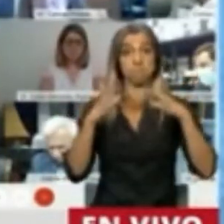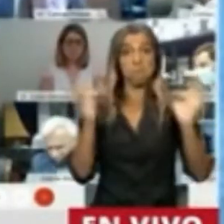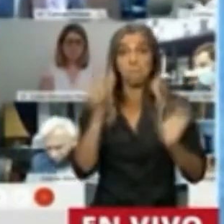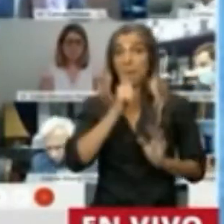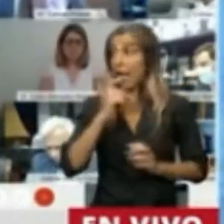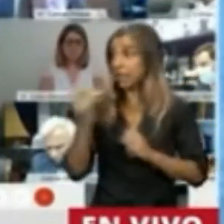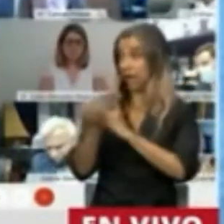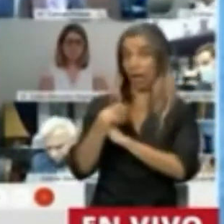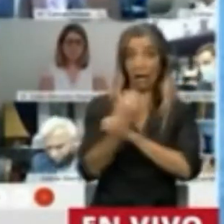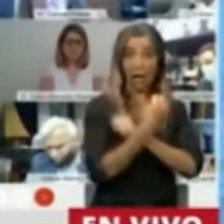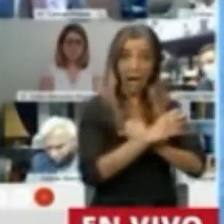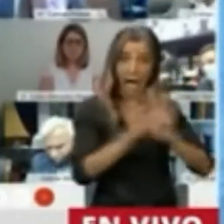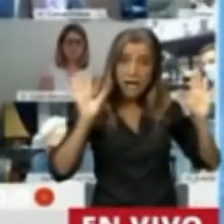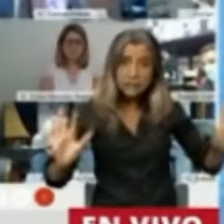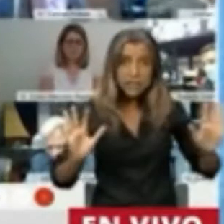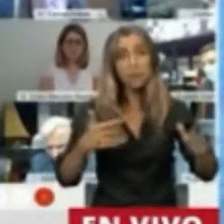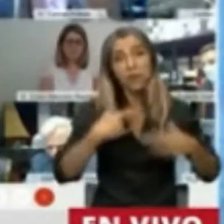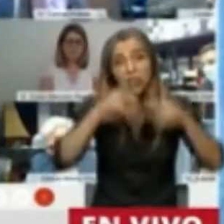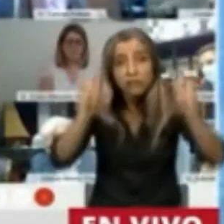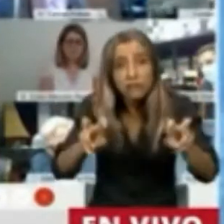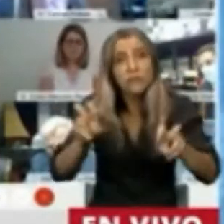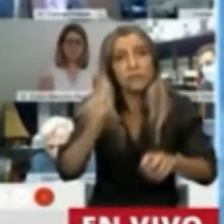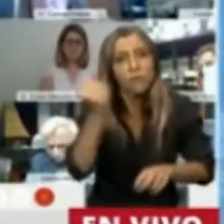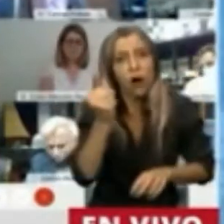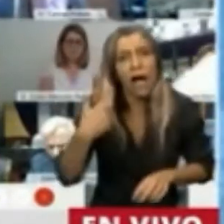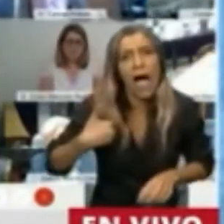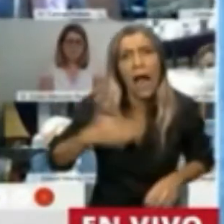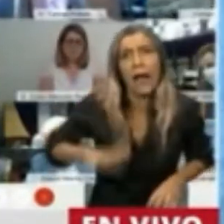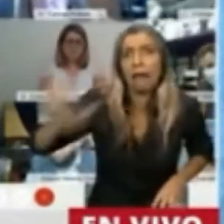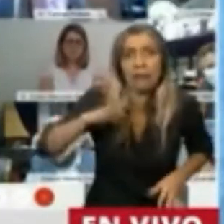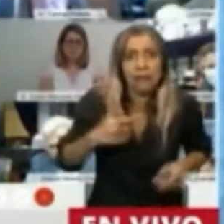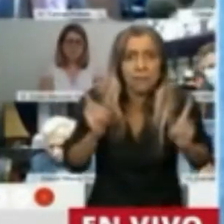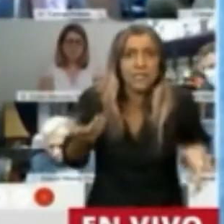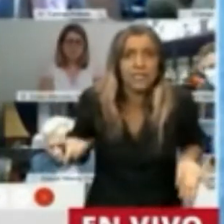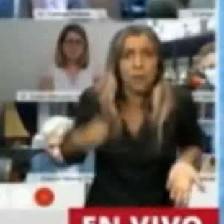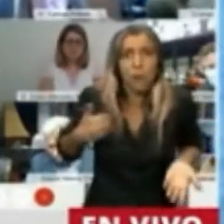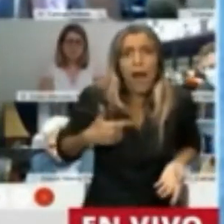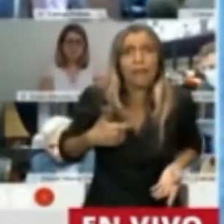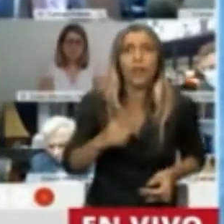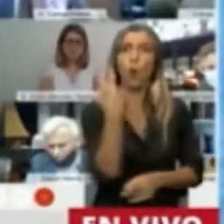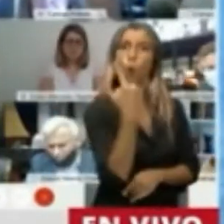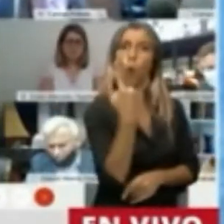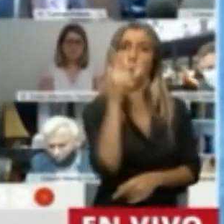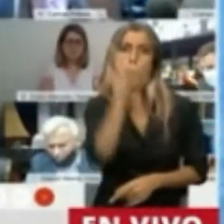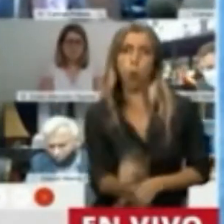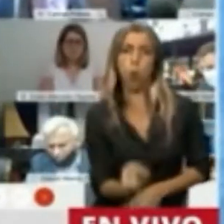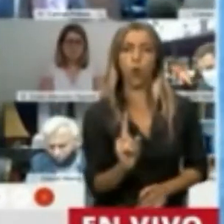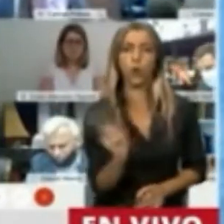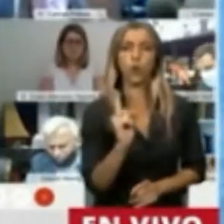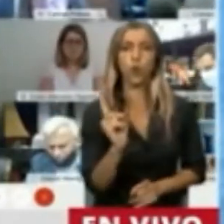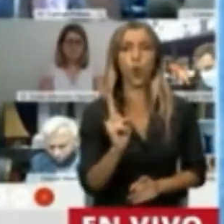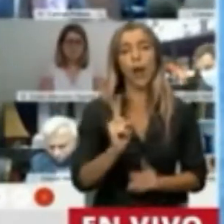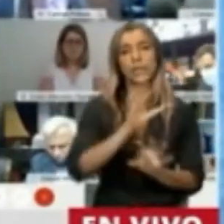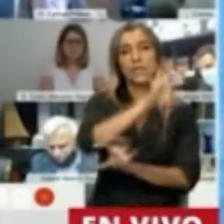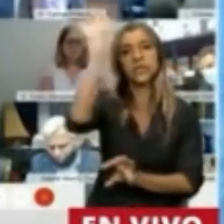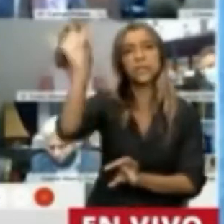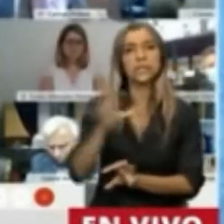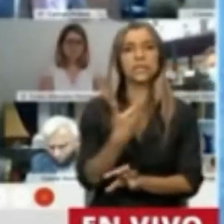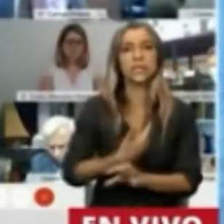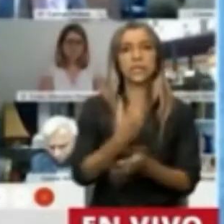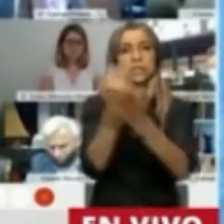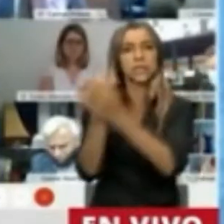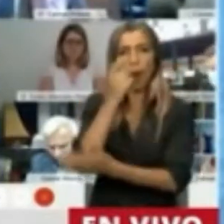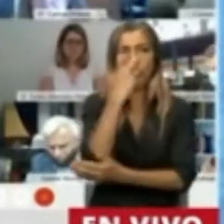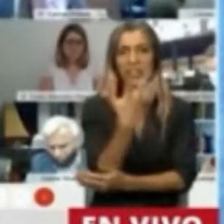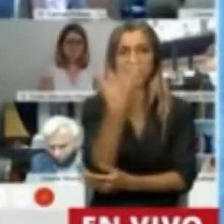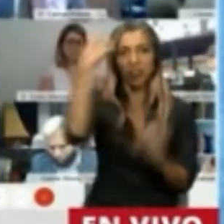Y no creo que sea un tema que no nos interesa como argentinos. La Argentina es una sola. No es la suma de 25 gobernadores haciendo lo que